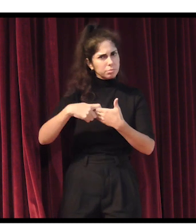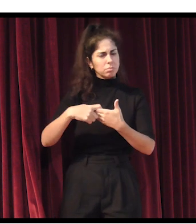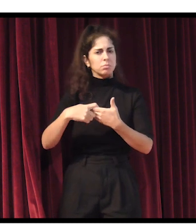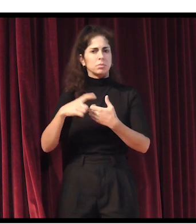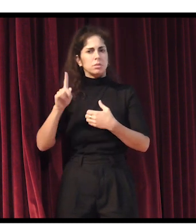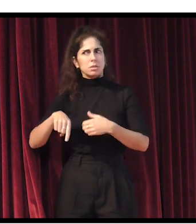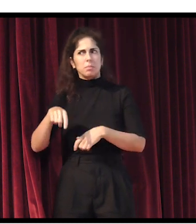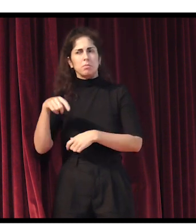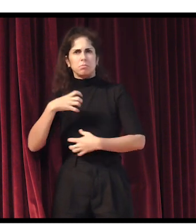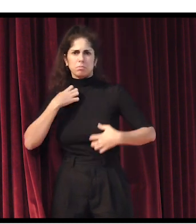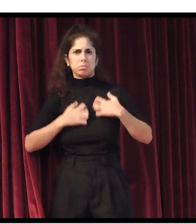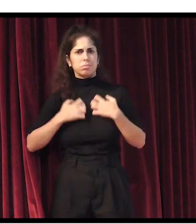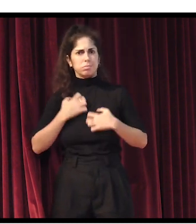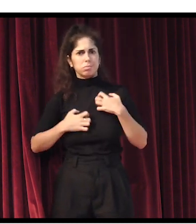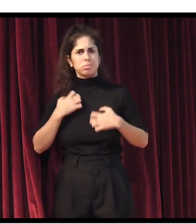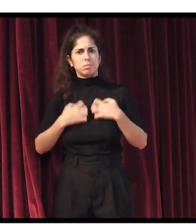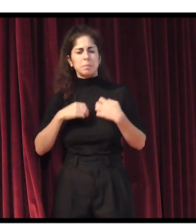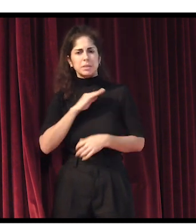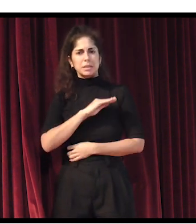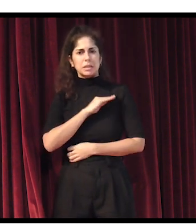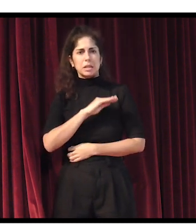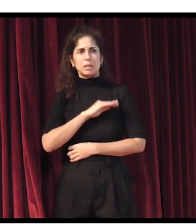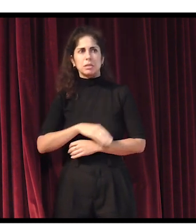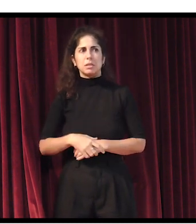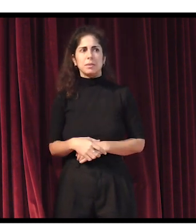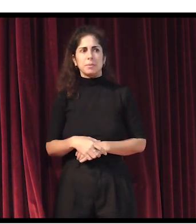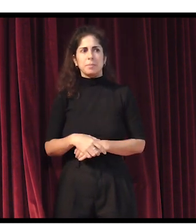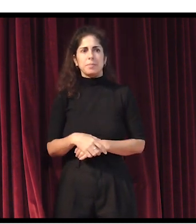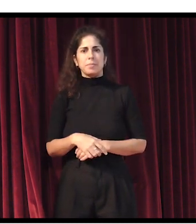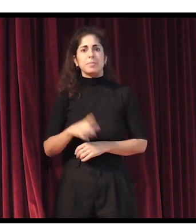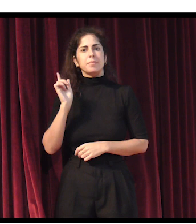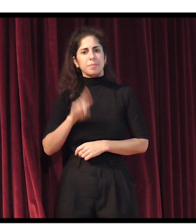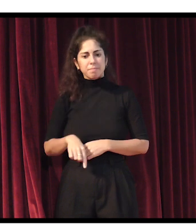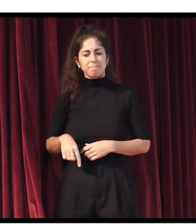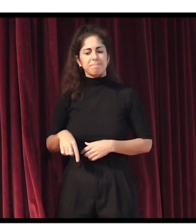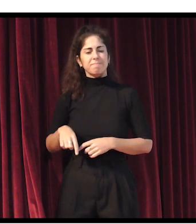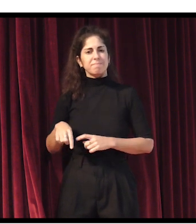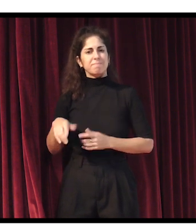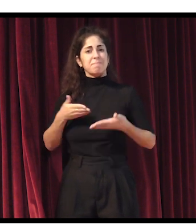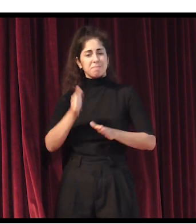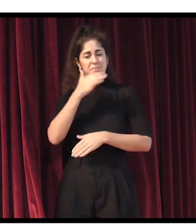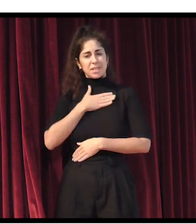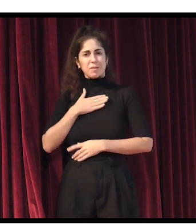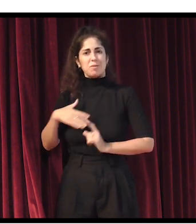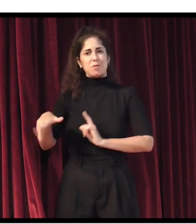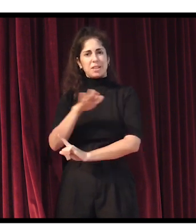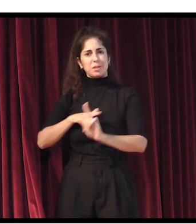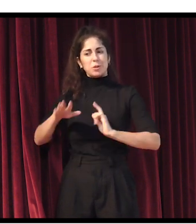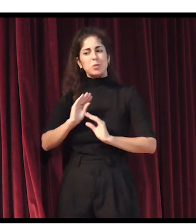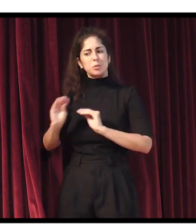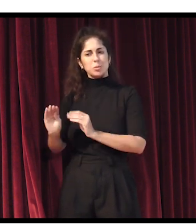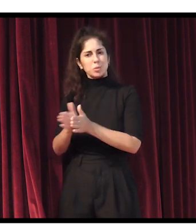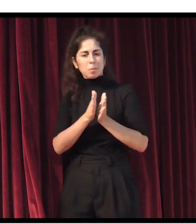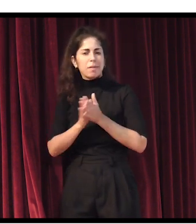proceso, y también una cohesión mucho más fuerte en el entorno de mi hijo. Hay muchos agentes